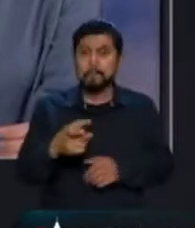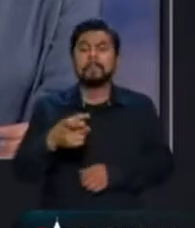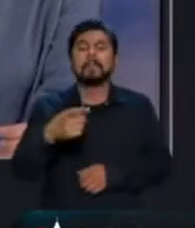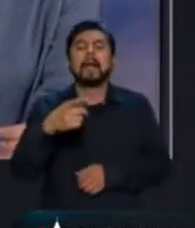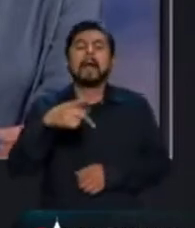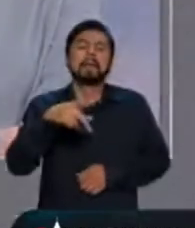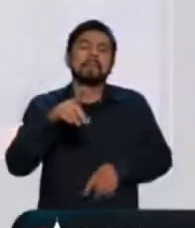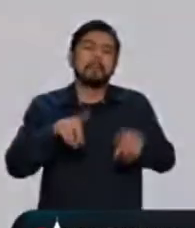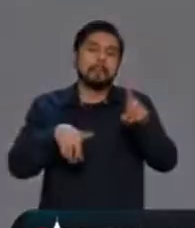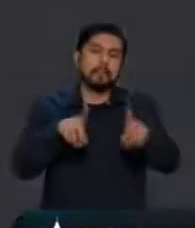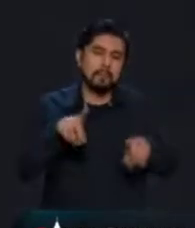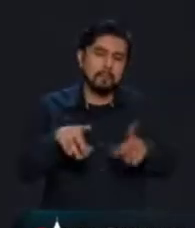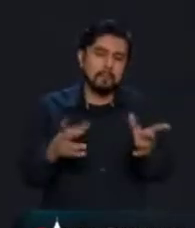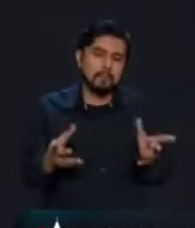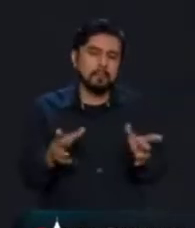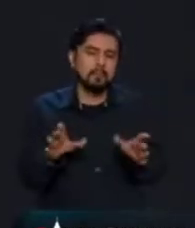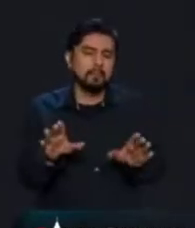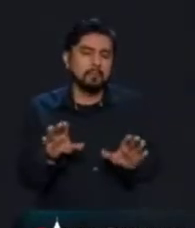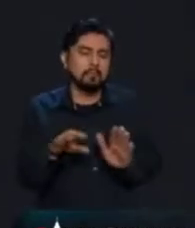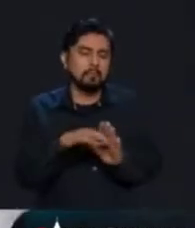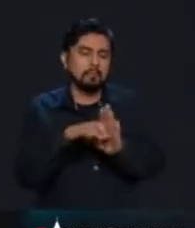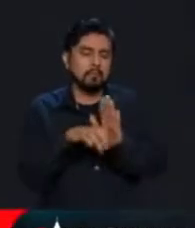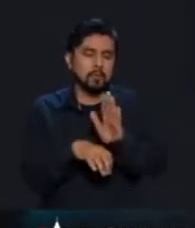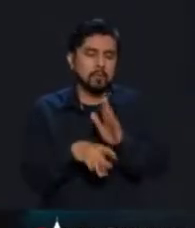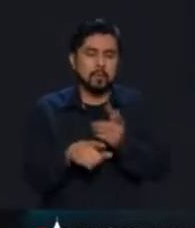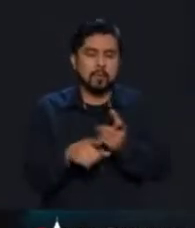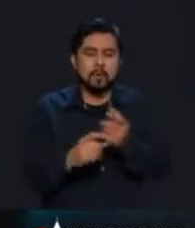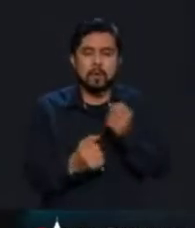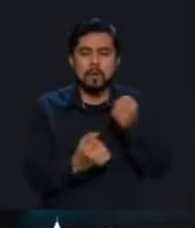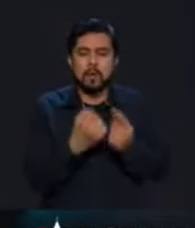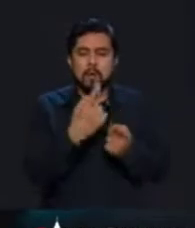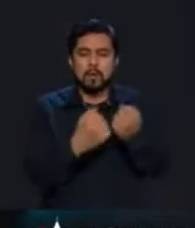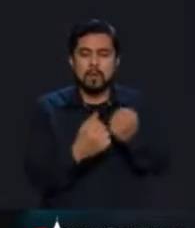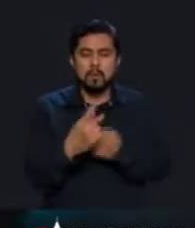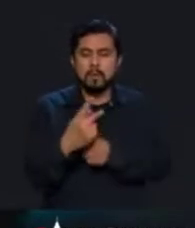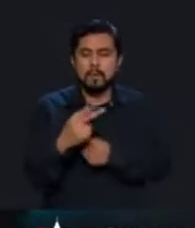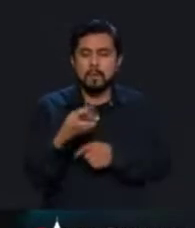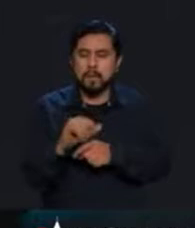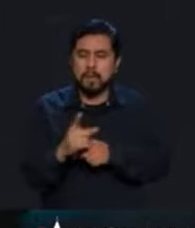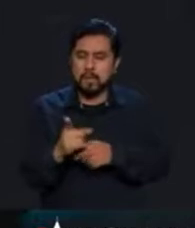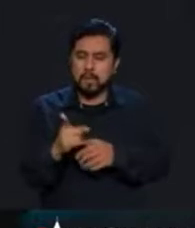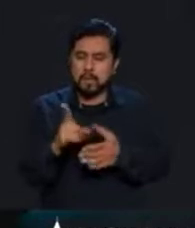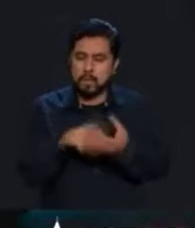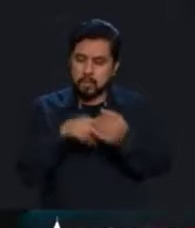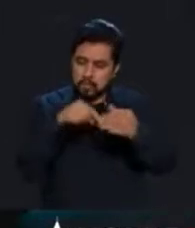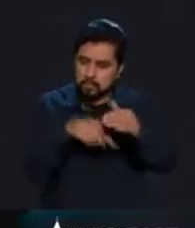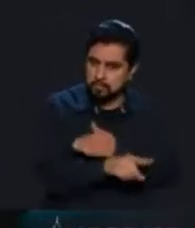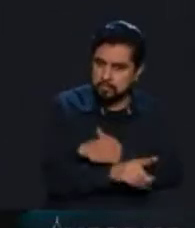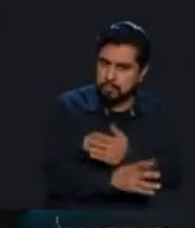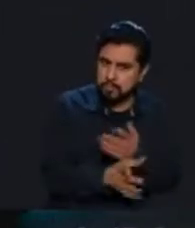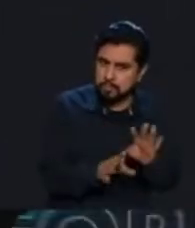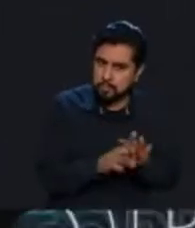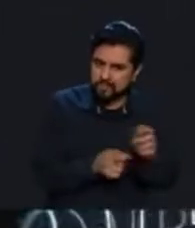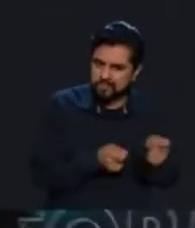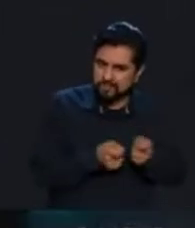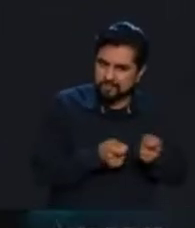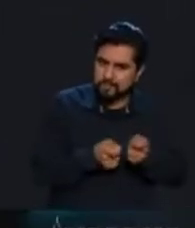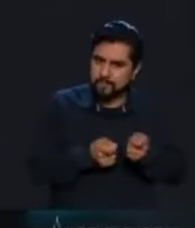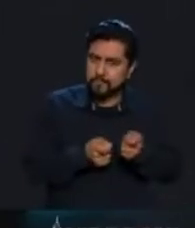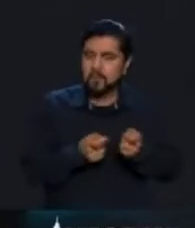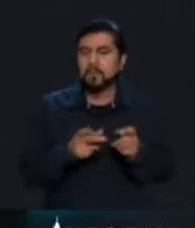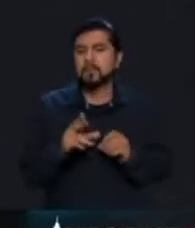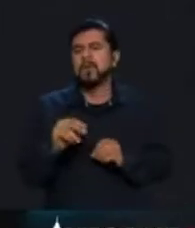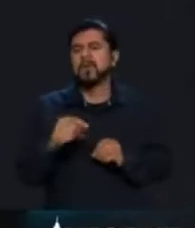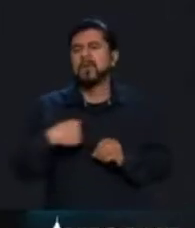depende de si se meten, los priistas a operar. Yo honestamente no veo cómo podrían,